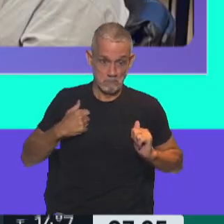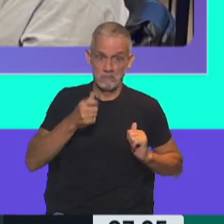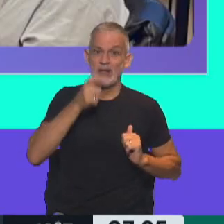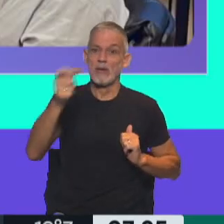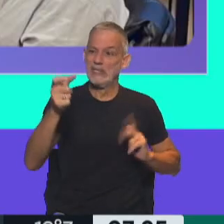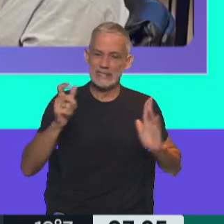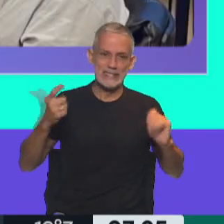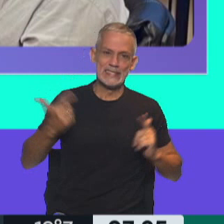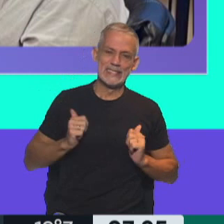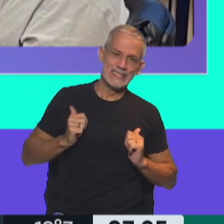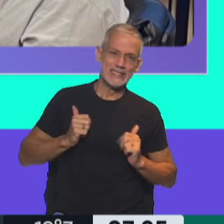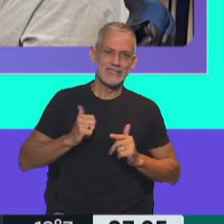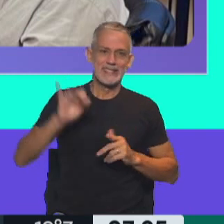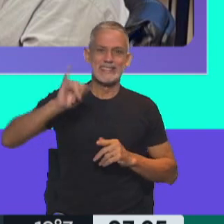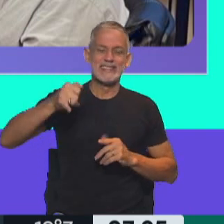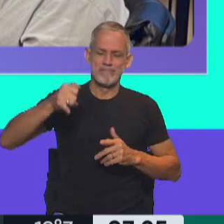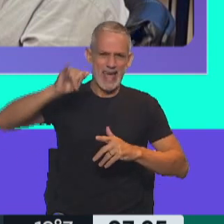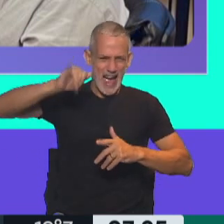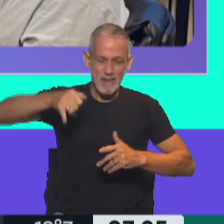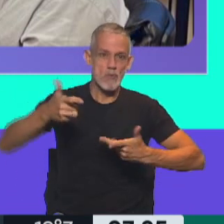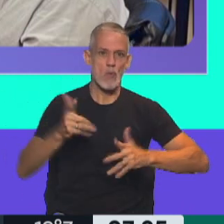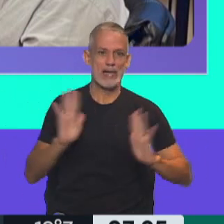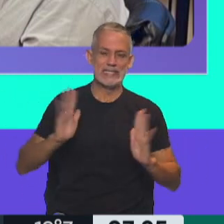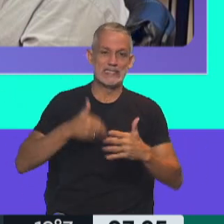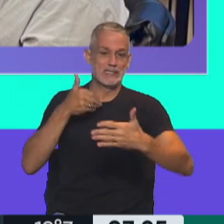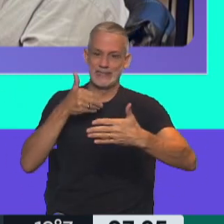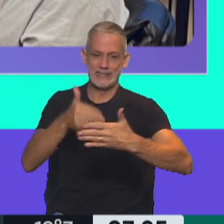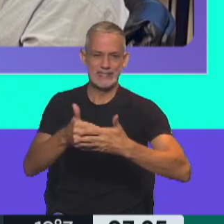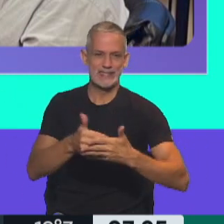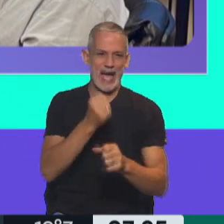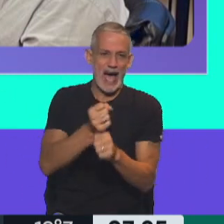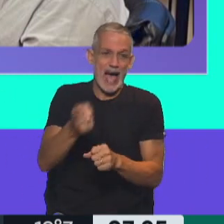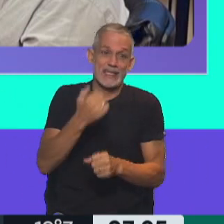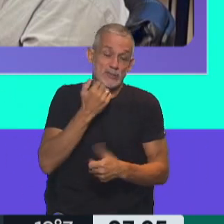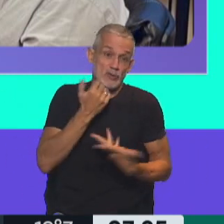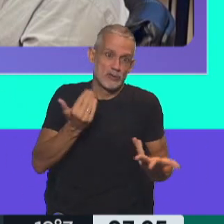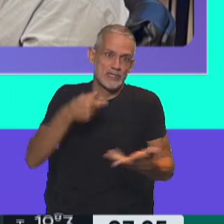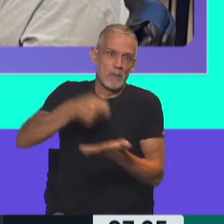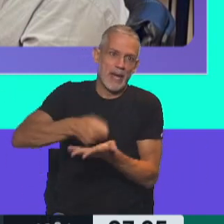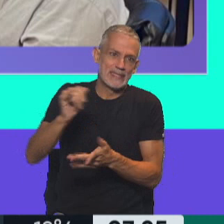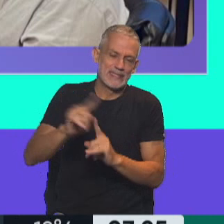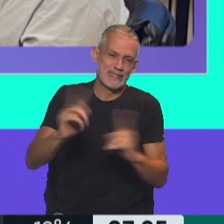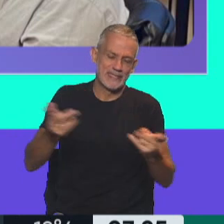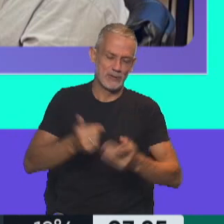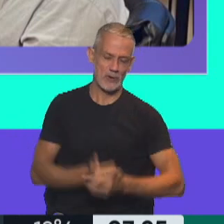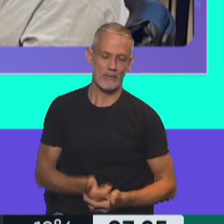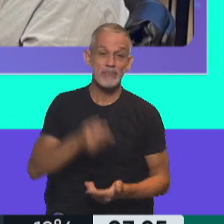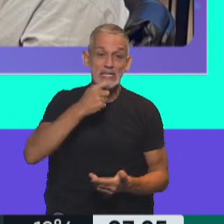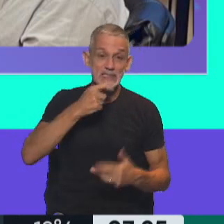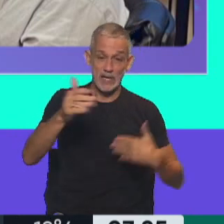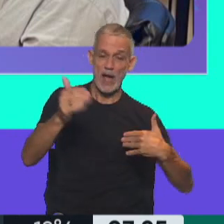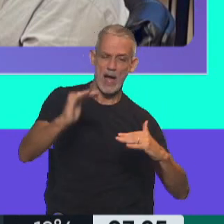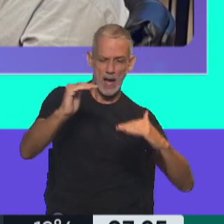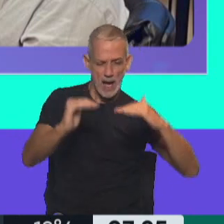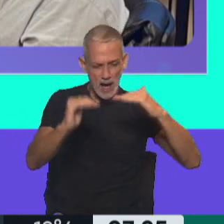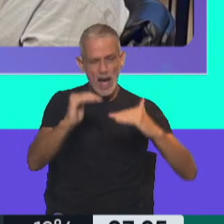Eso es lo que generó tanta incertidumbre hasta último momento, que no se sabe si se iba a pagar, y como decíamos, bueno, si está este acercamiento